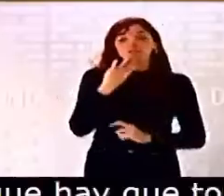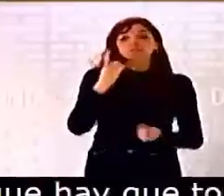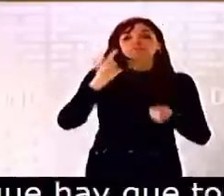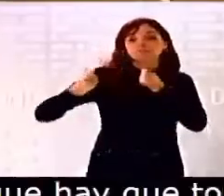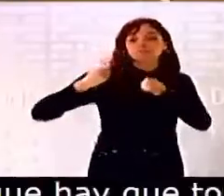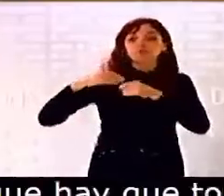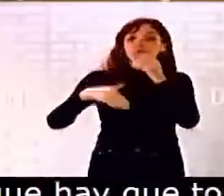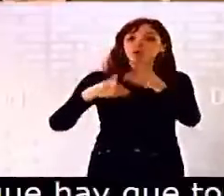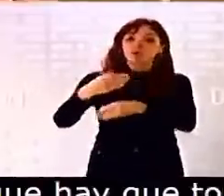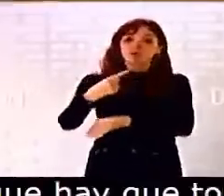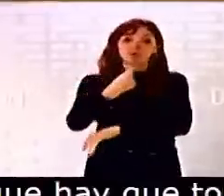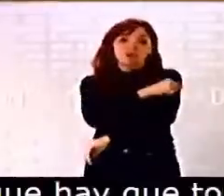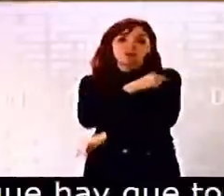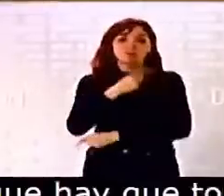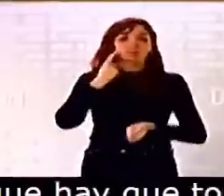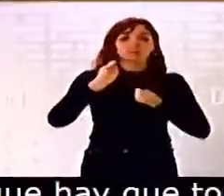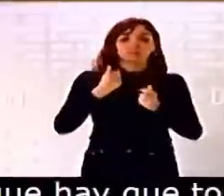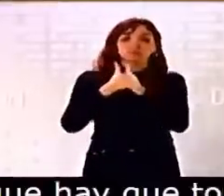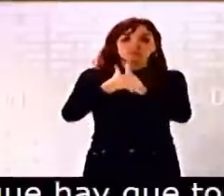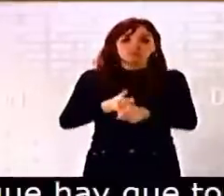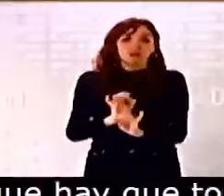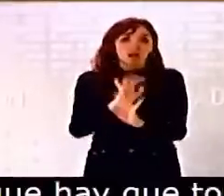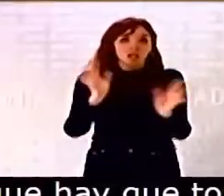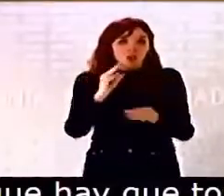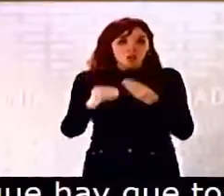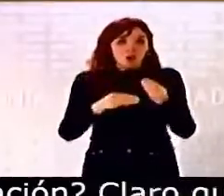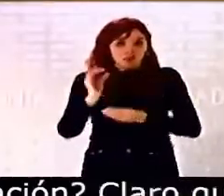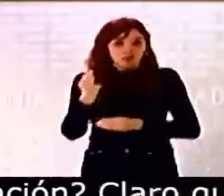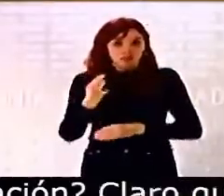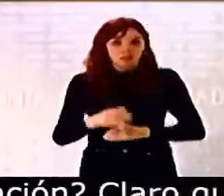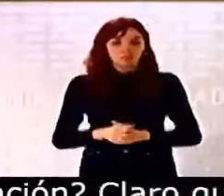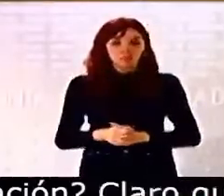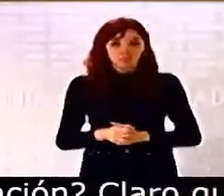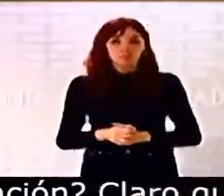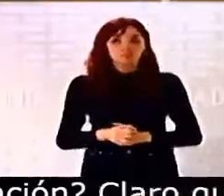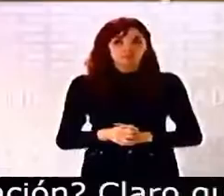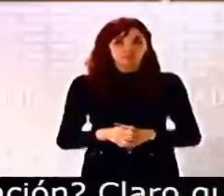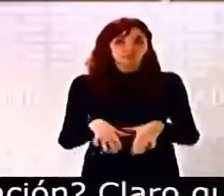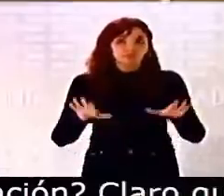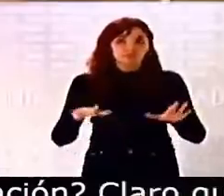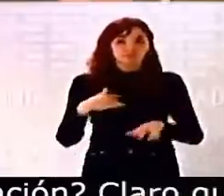proceso de vacunación? Claro que hay que controlar el proceso de vacunación. Pero eso no hace falta.